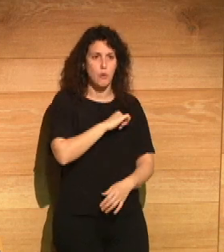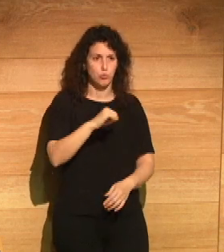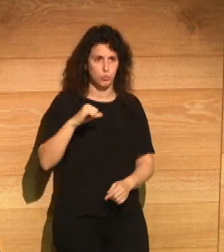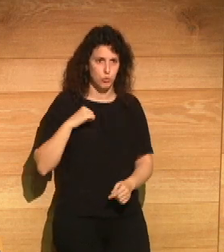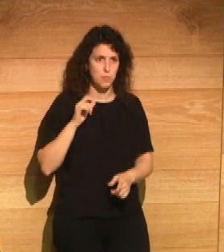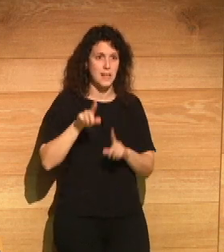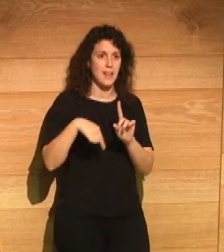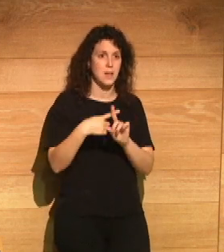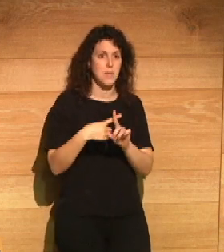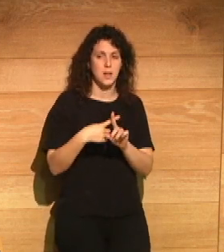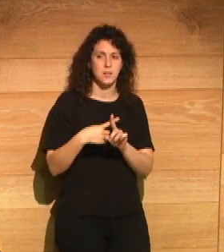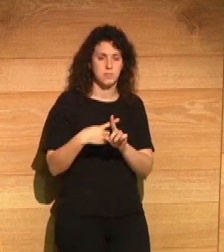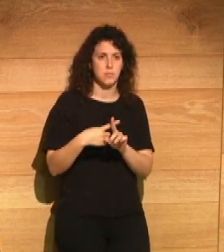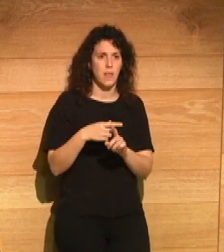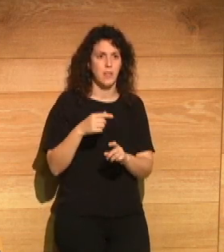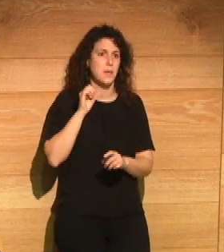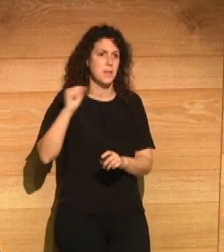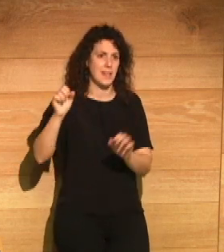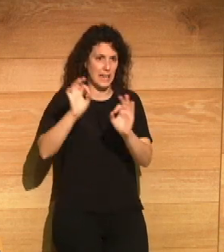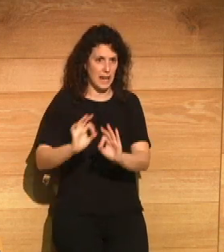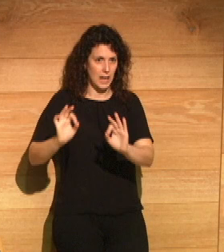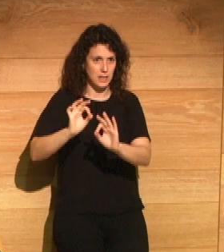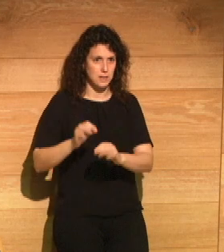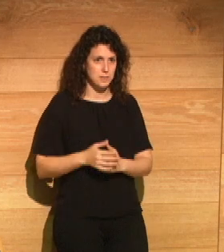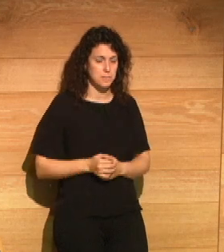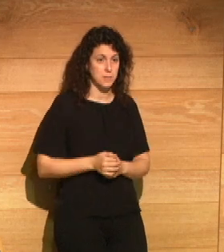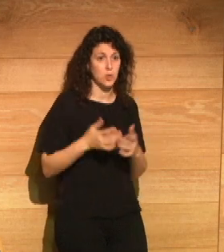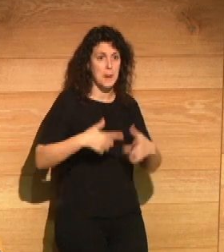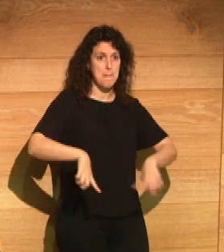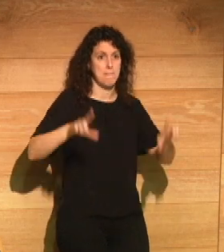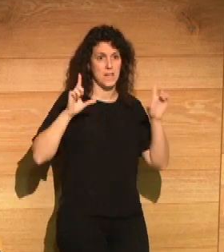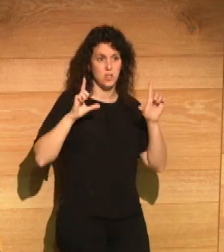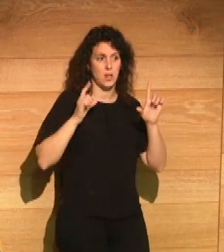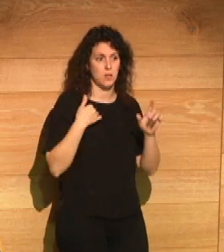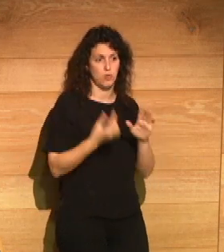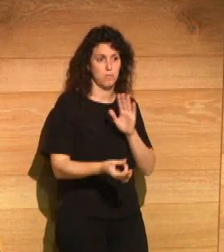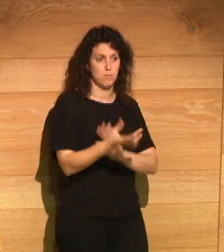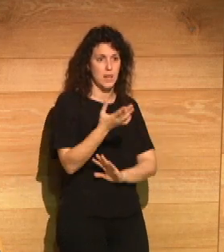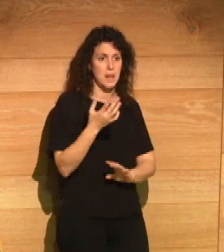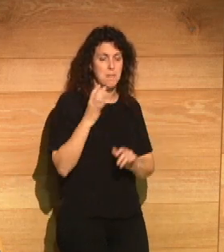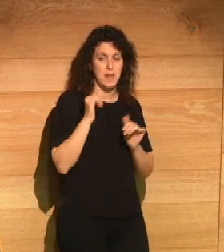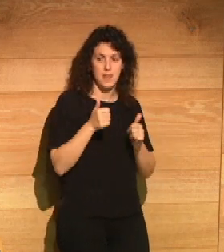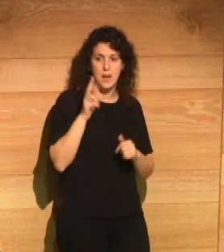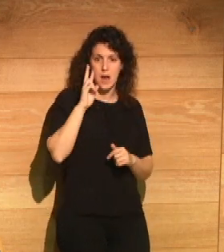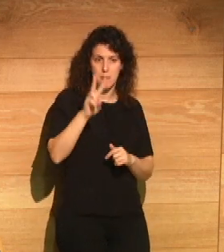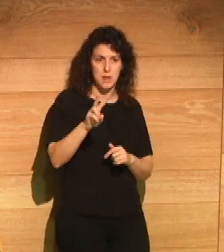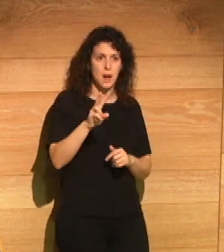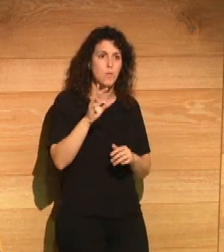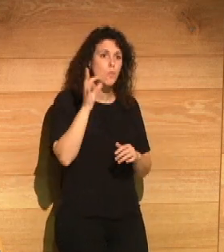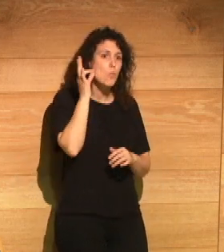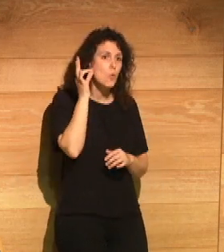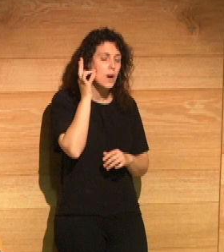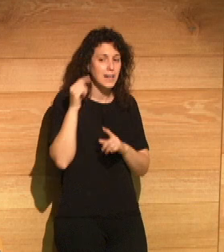y sostenernos a nosotras mismas. Y creo que ahí el personaje cobró vida y empecé a mirar la generación de las mujeres de mi